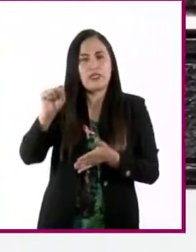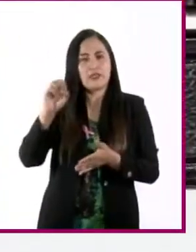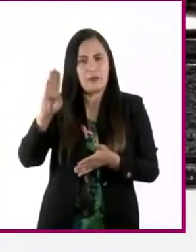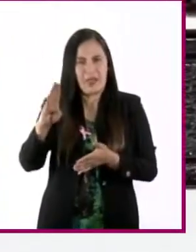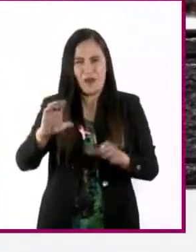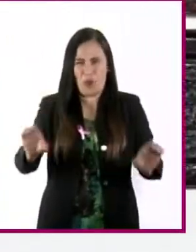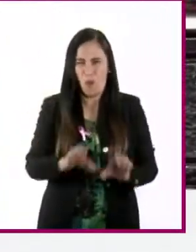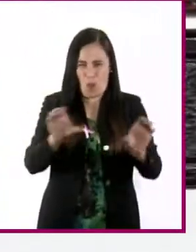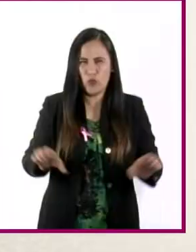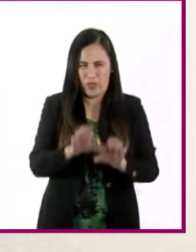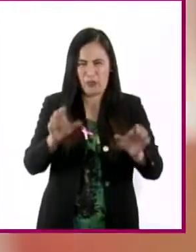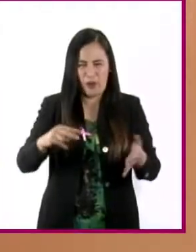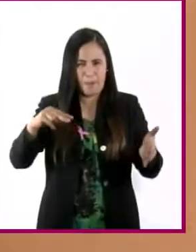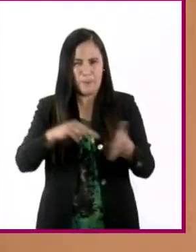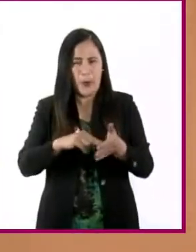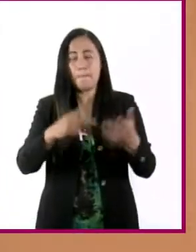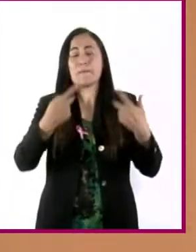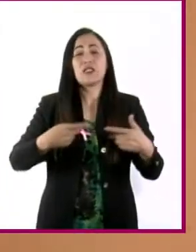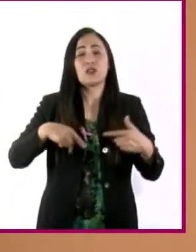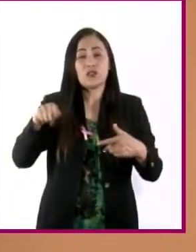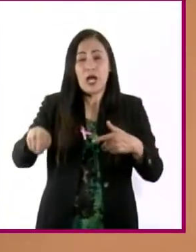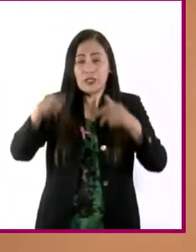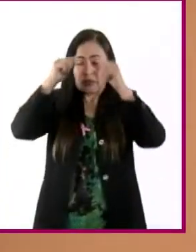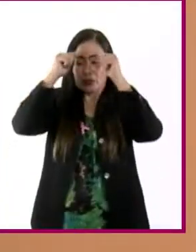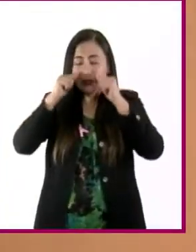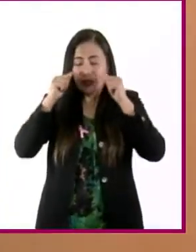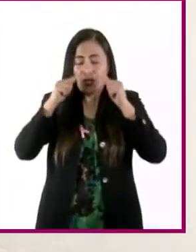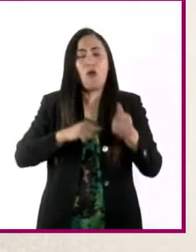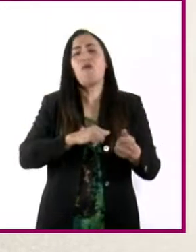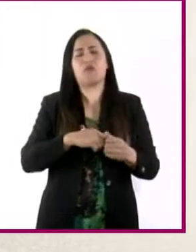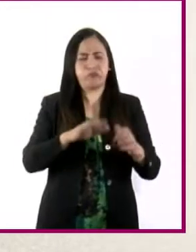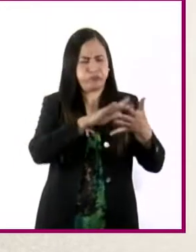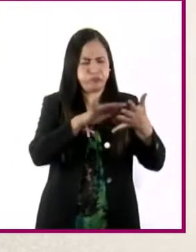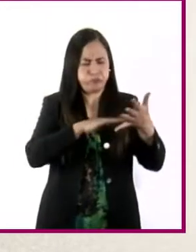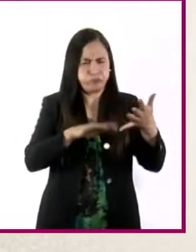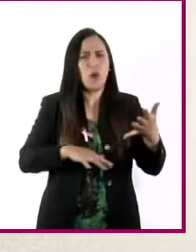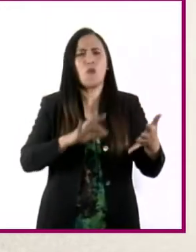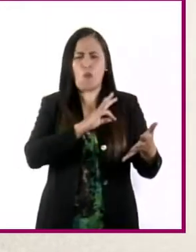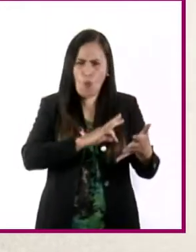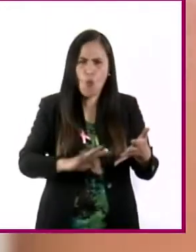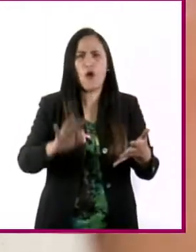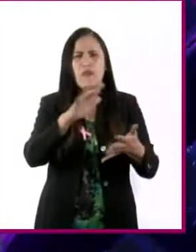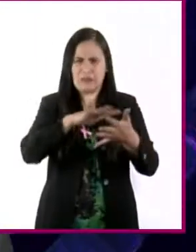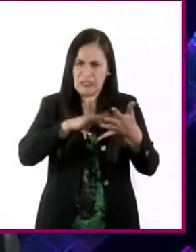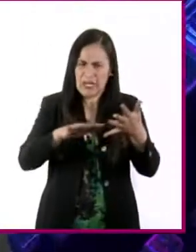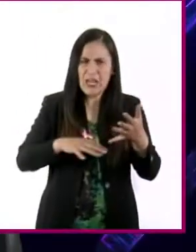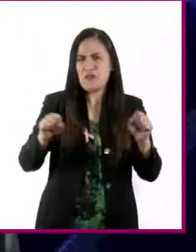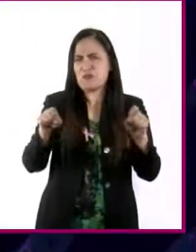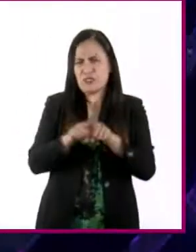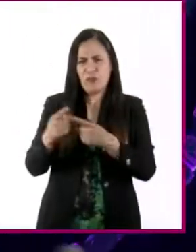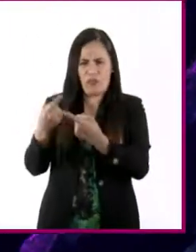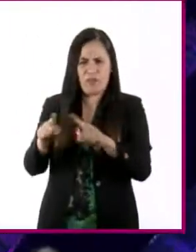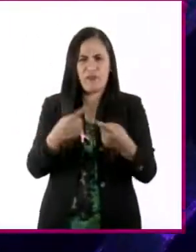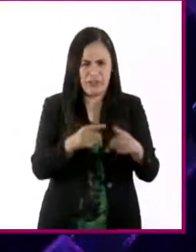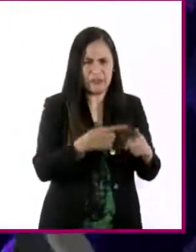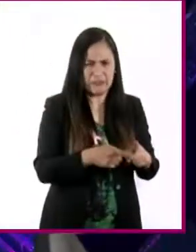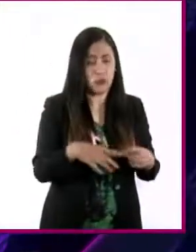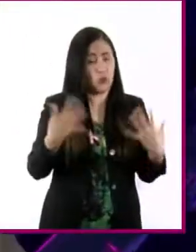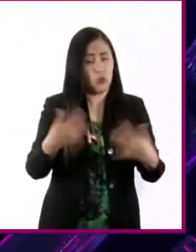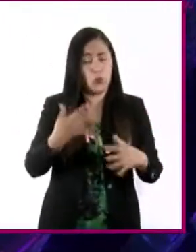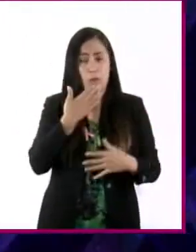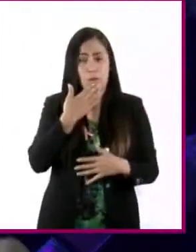Y bueno, contestando completamente tu pregunta, algo que es muy grave, el no tener acceso a las tecnologías de apoyo, hoy en día los está